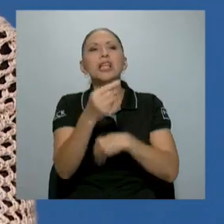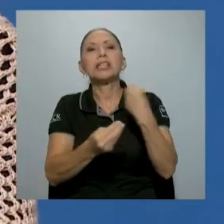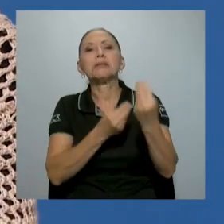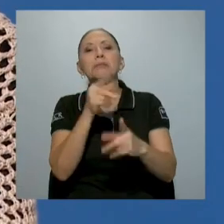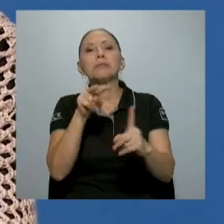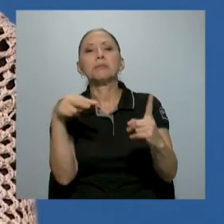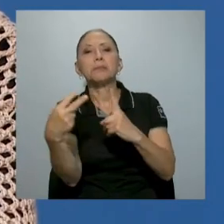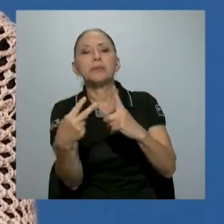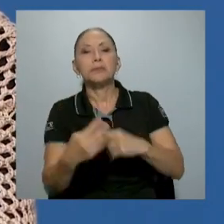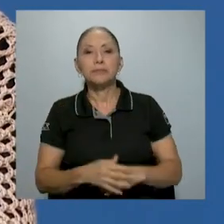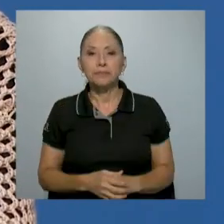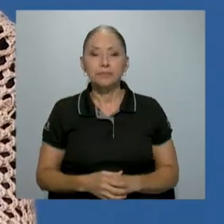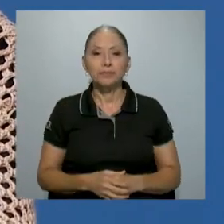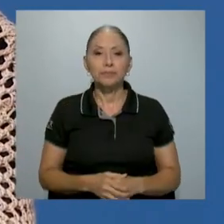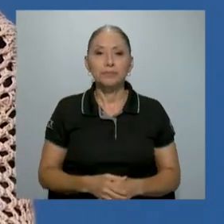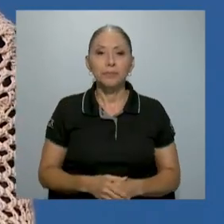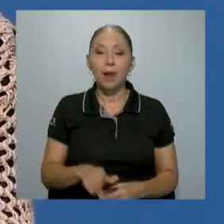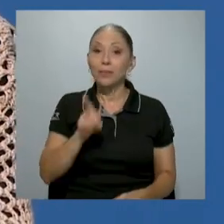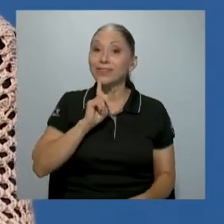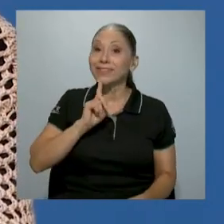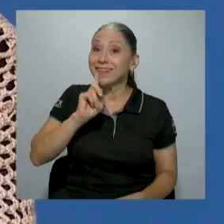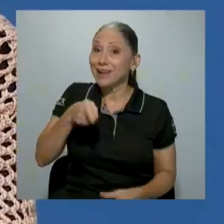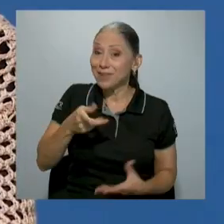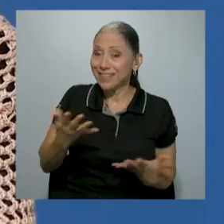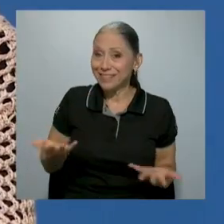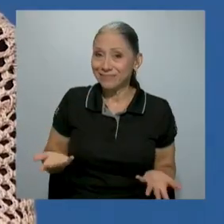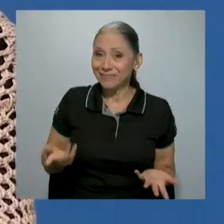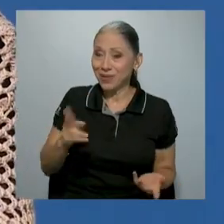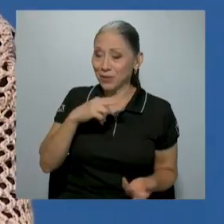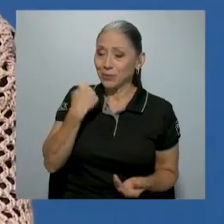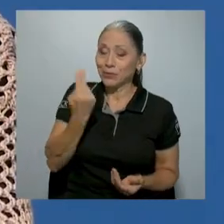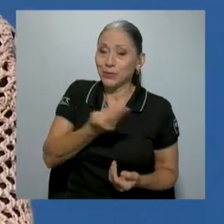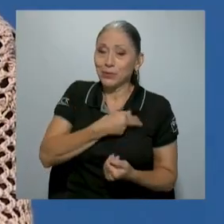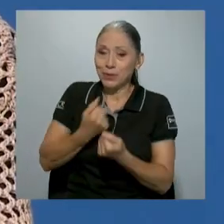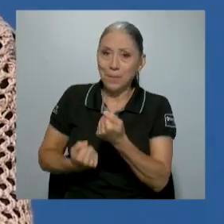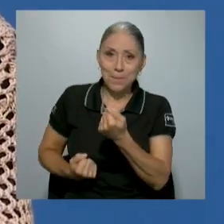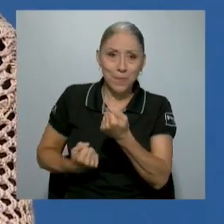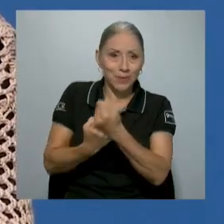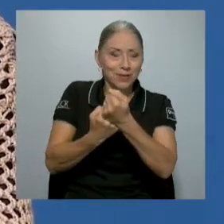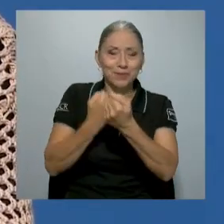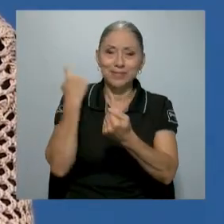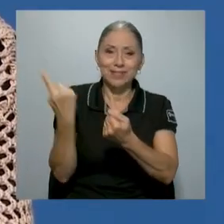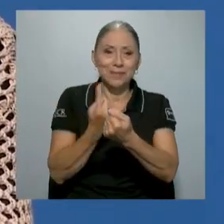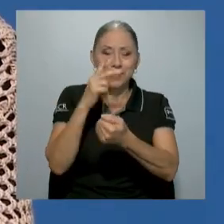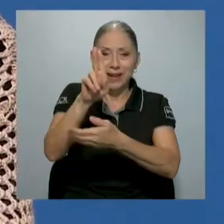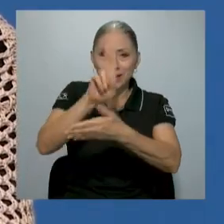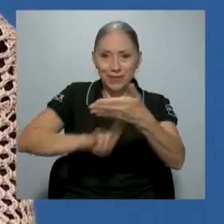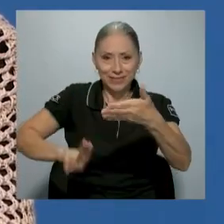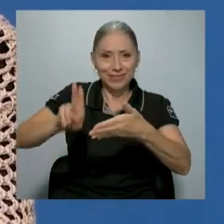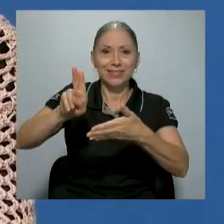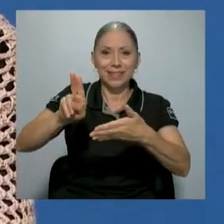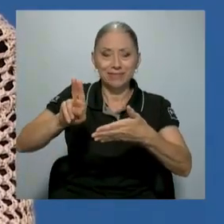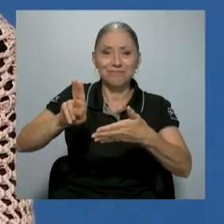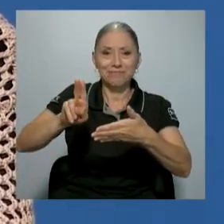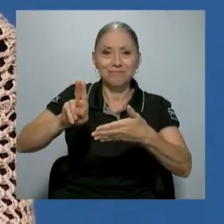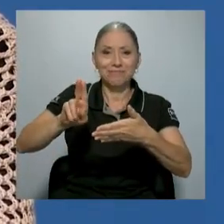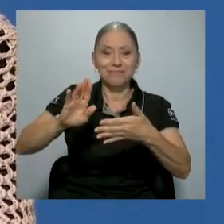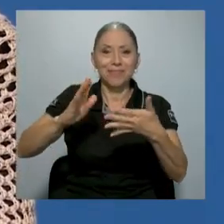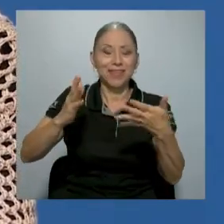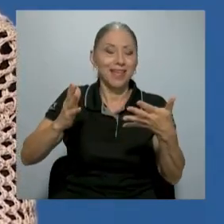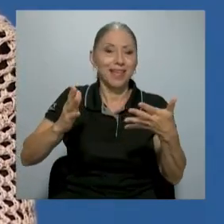Bueno, realmente el apoyo nuestro es siempre a la universidad, ¿verdad? Desde